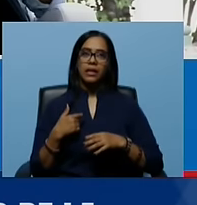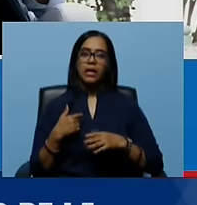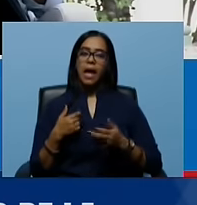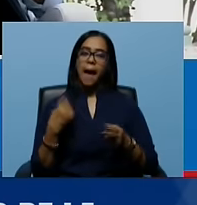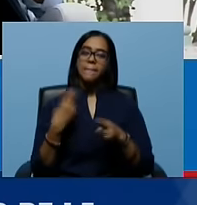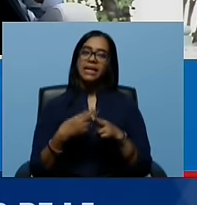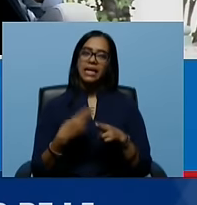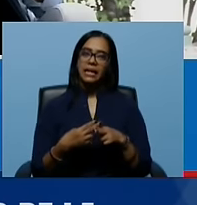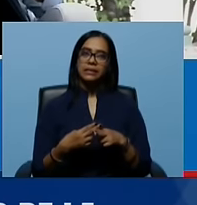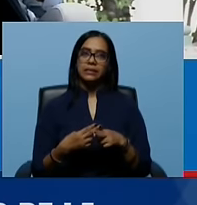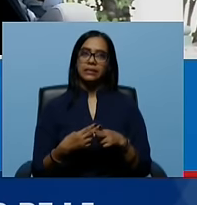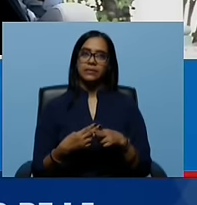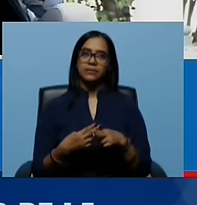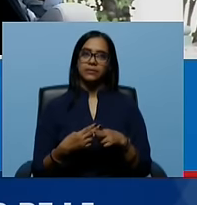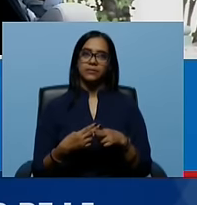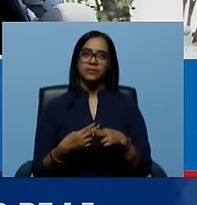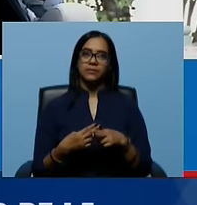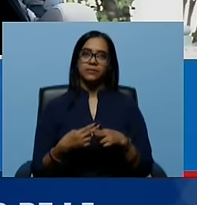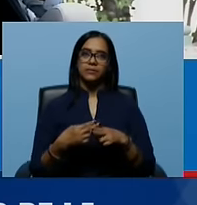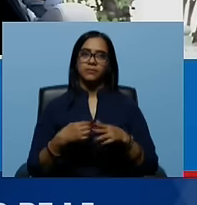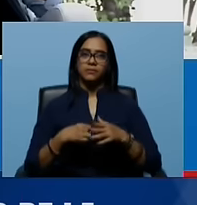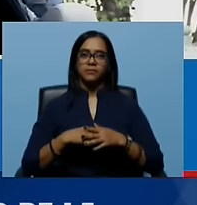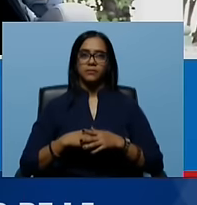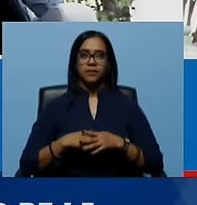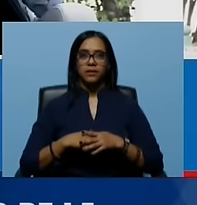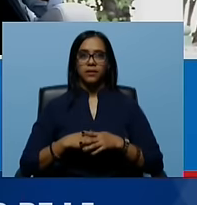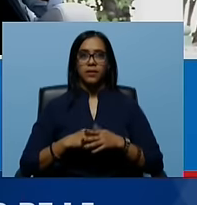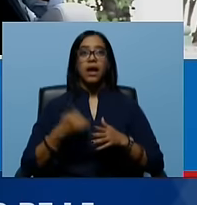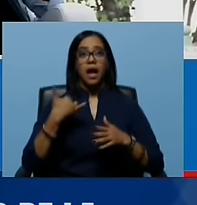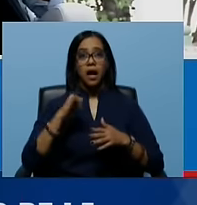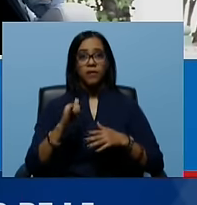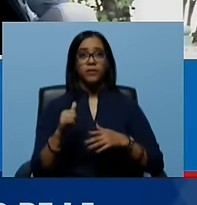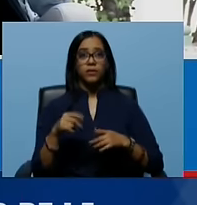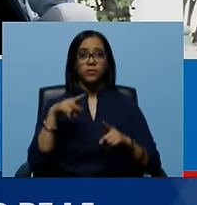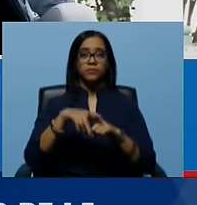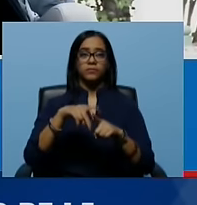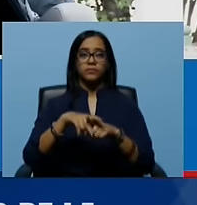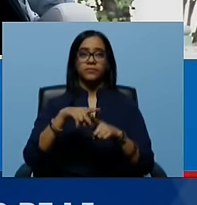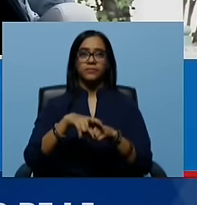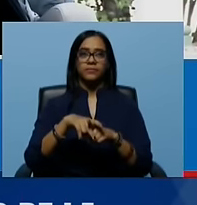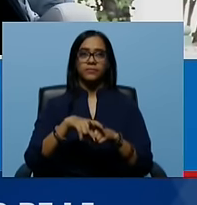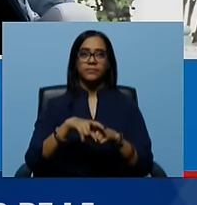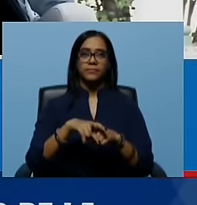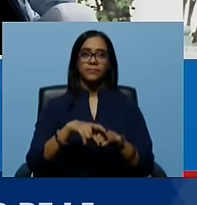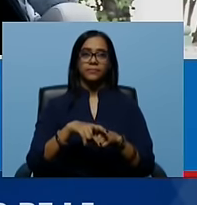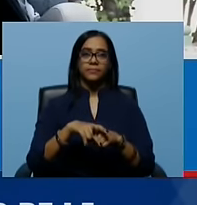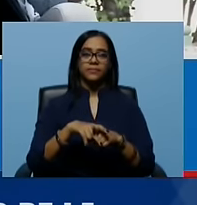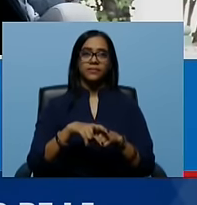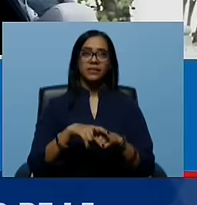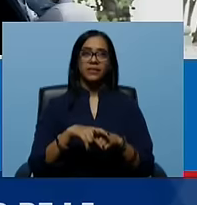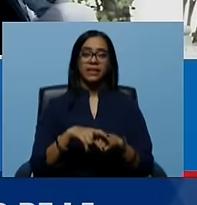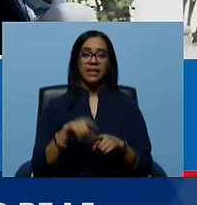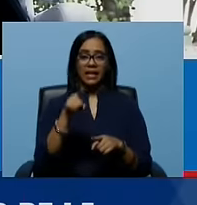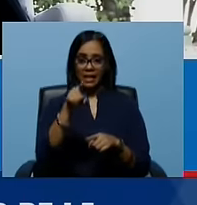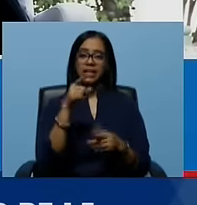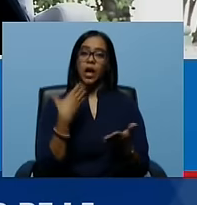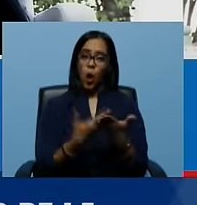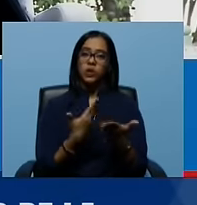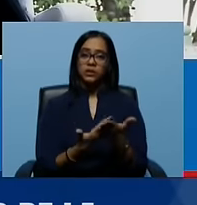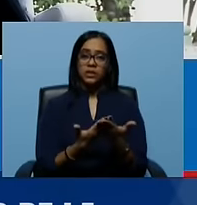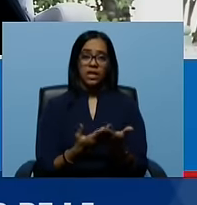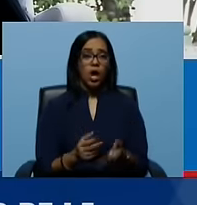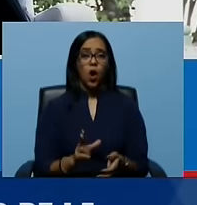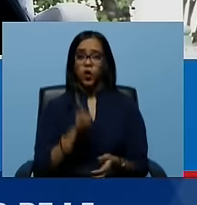amenazas y asedios. Ha habido un asedio, Ernesto, que te consta,